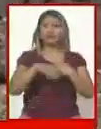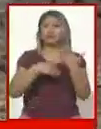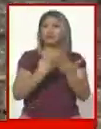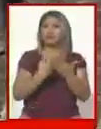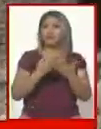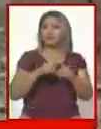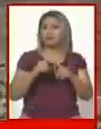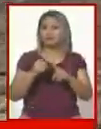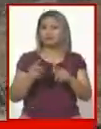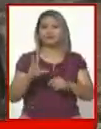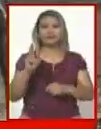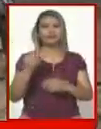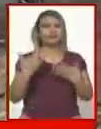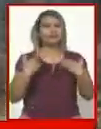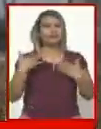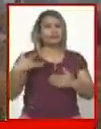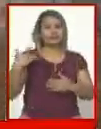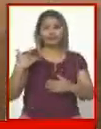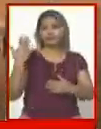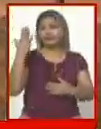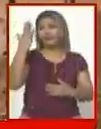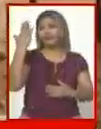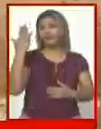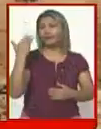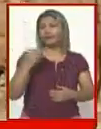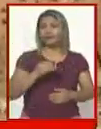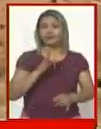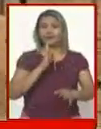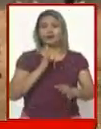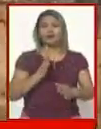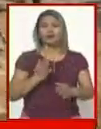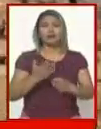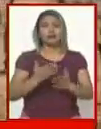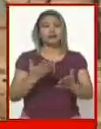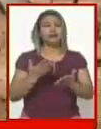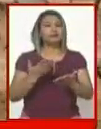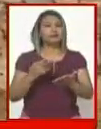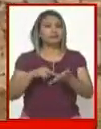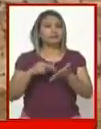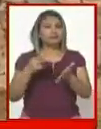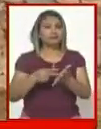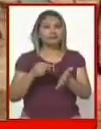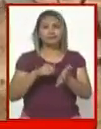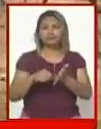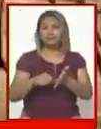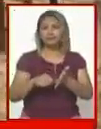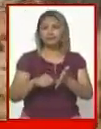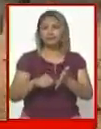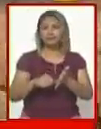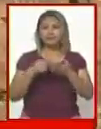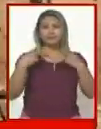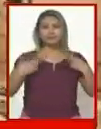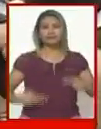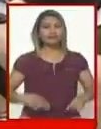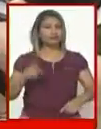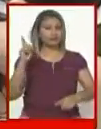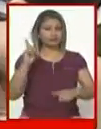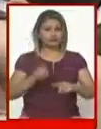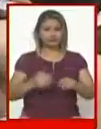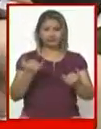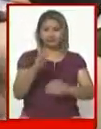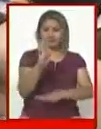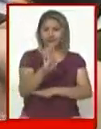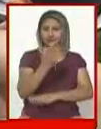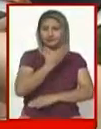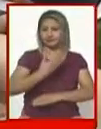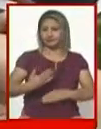eso no ha tenido sentido. Hoy hablar de una recompensación es humanamente imposible, ¿no? Hoy en la